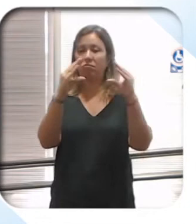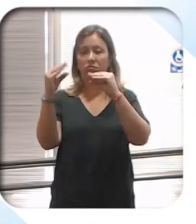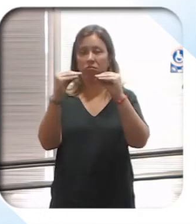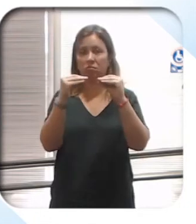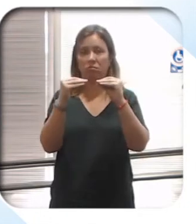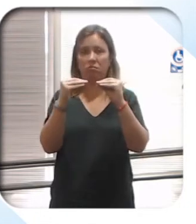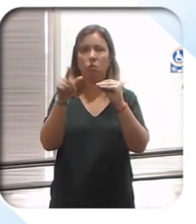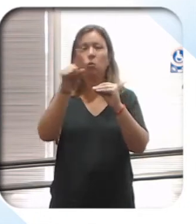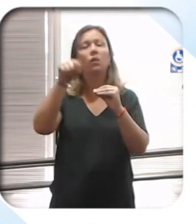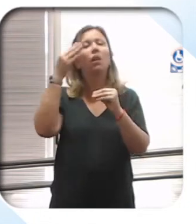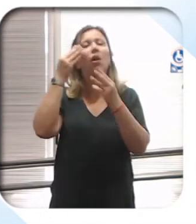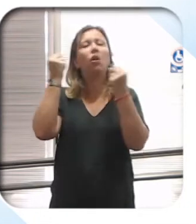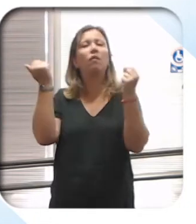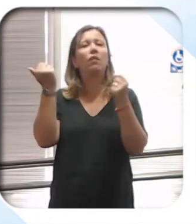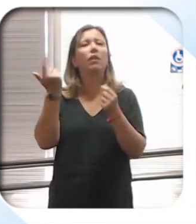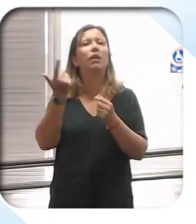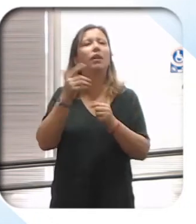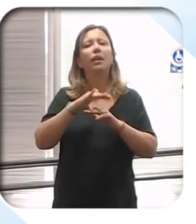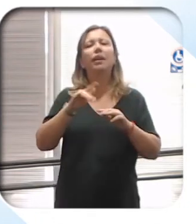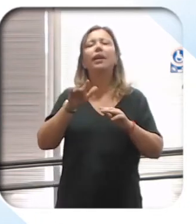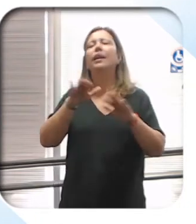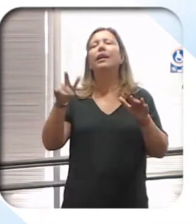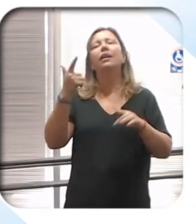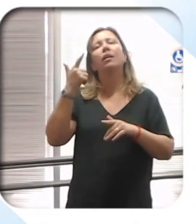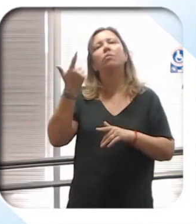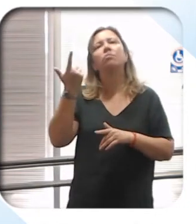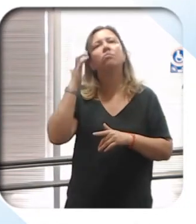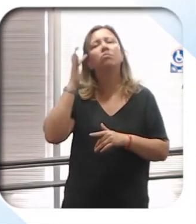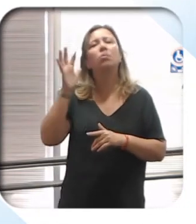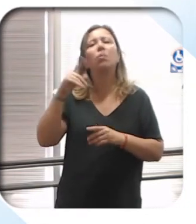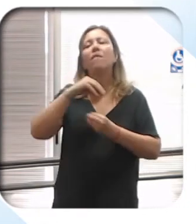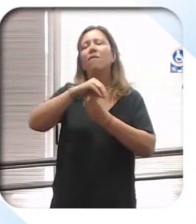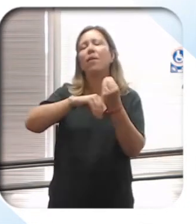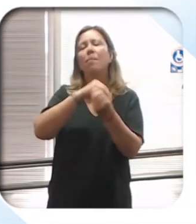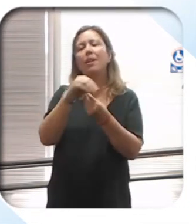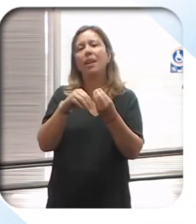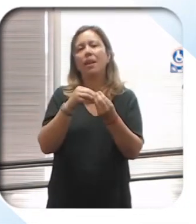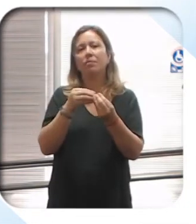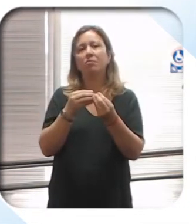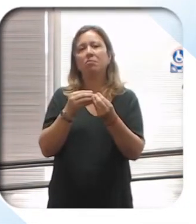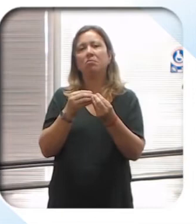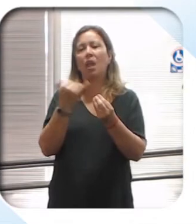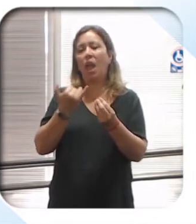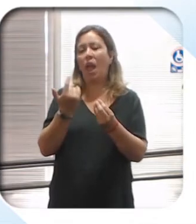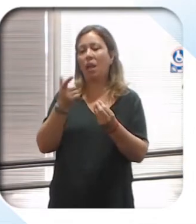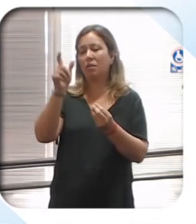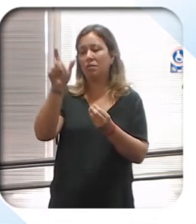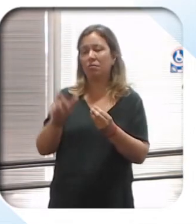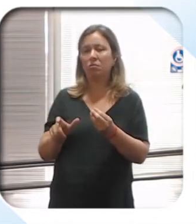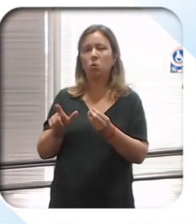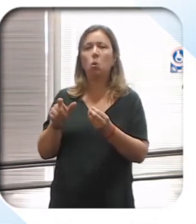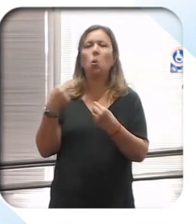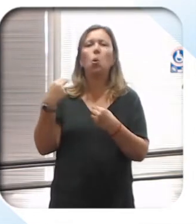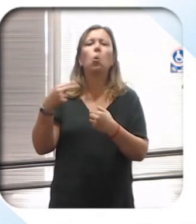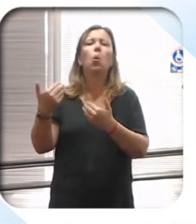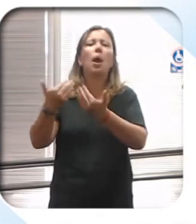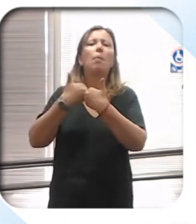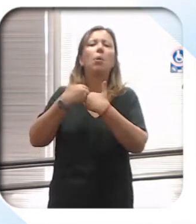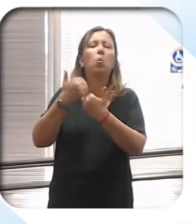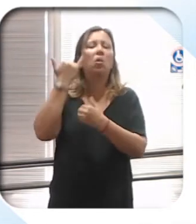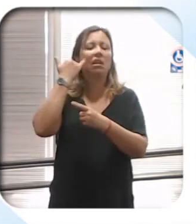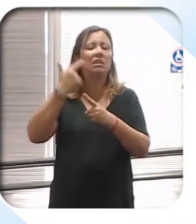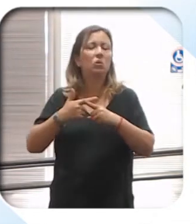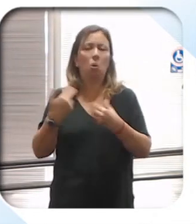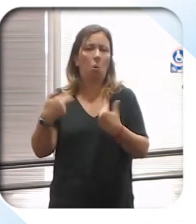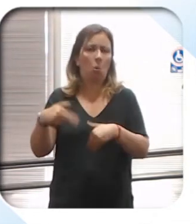Ustedes olvídense de un niño con TEA. Imagínense una familia que tiene un chico que no pregunta sobre su